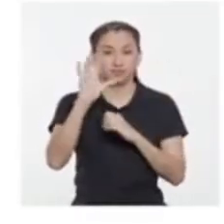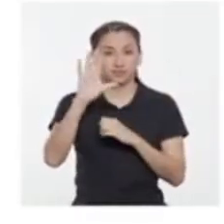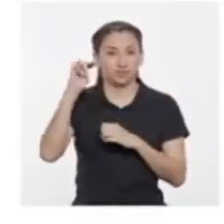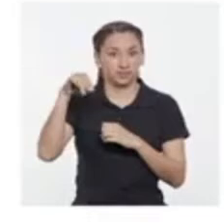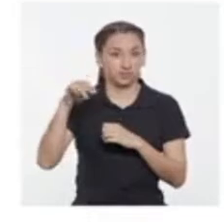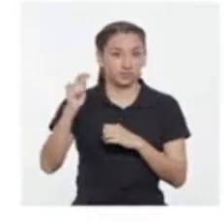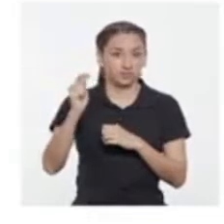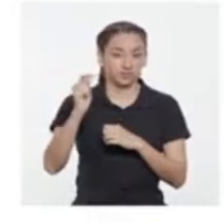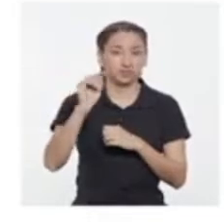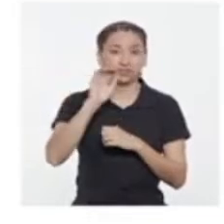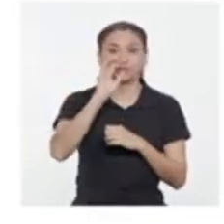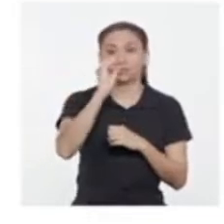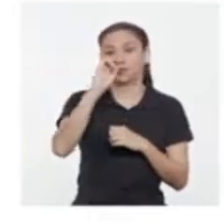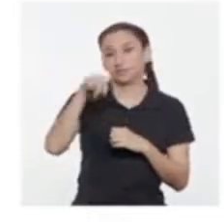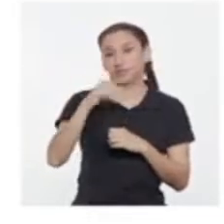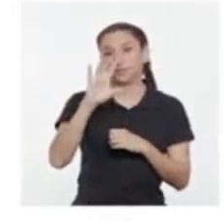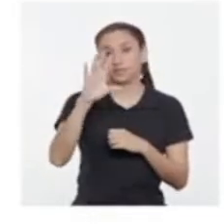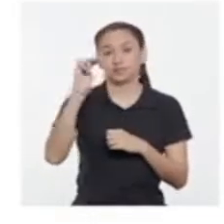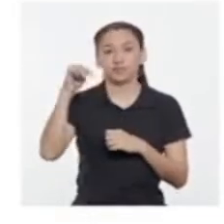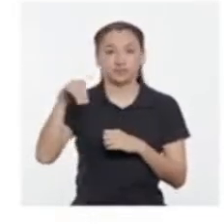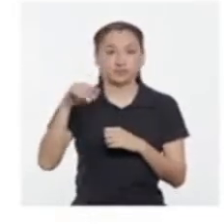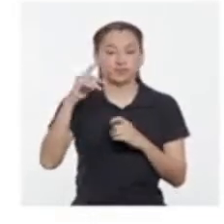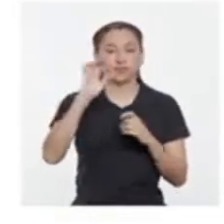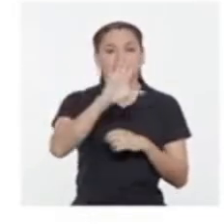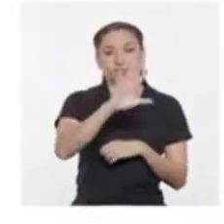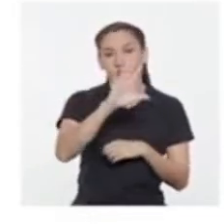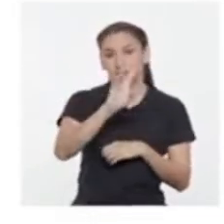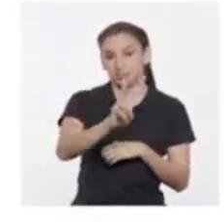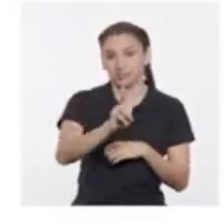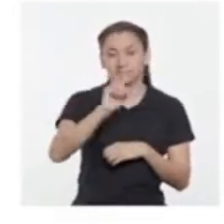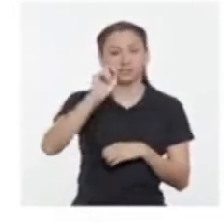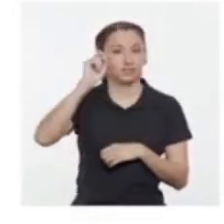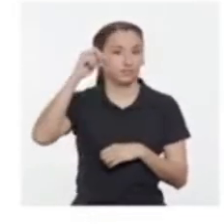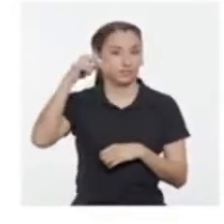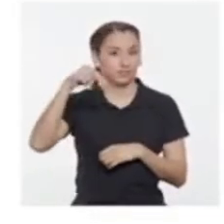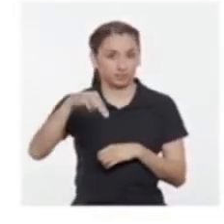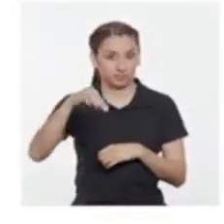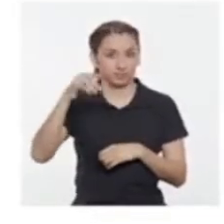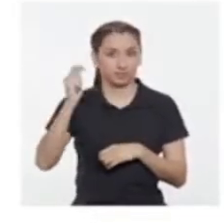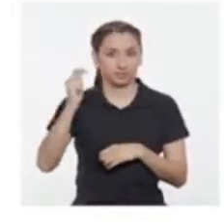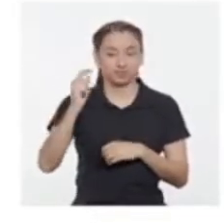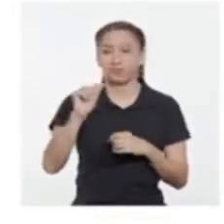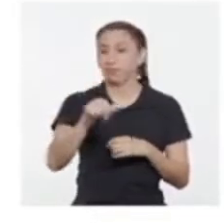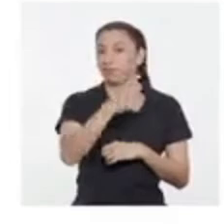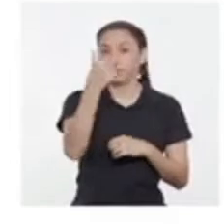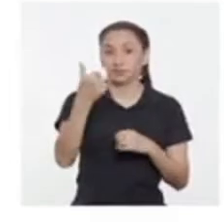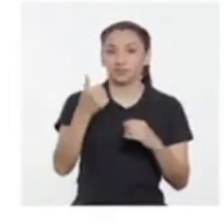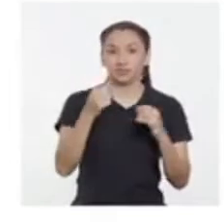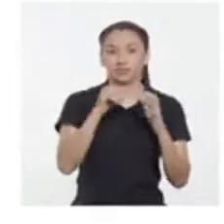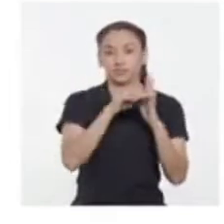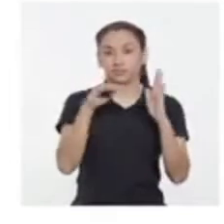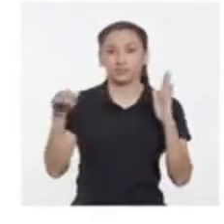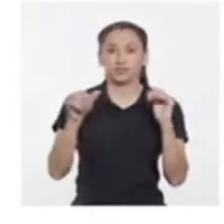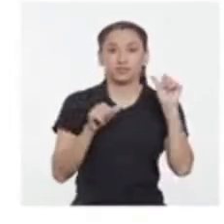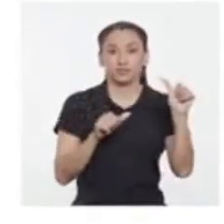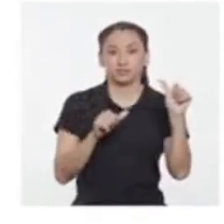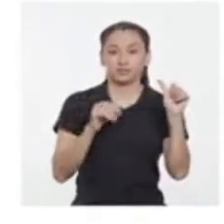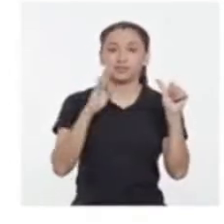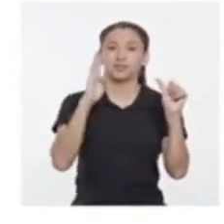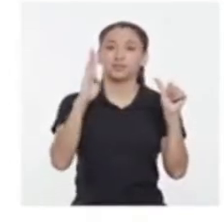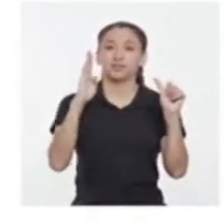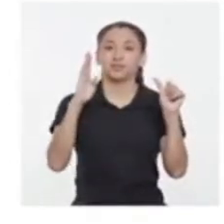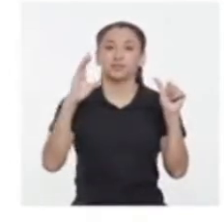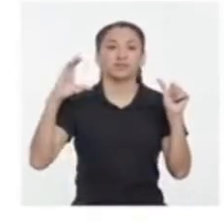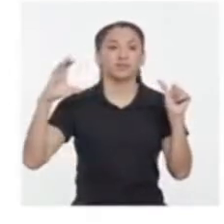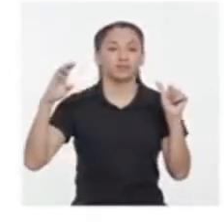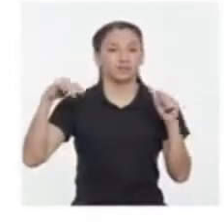0,95 metros, 0,5 metros y 2 metros. Y los listones en forma vertical miden A, B